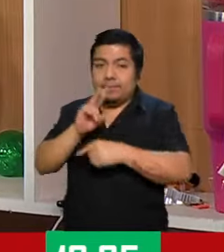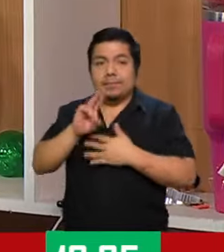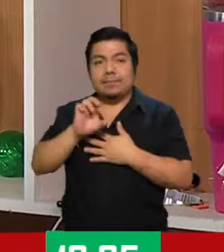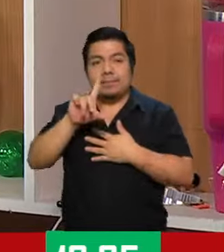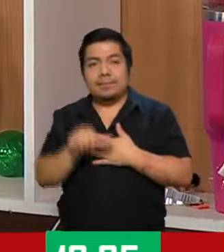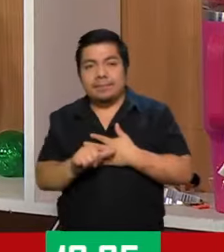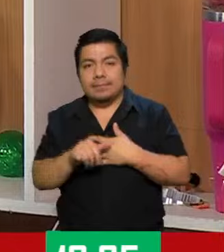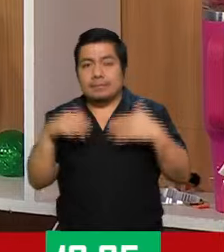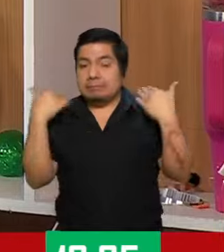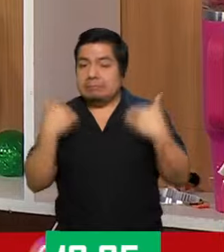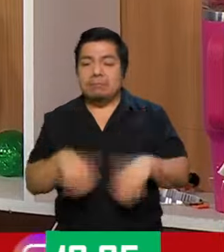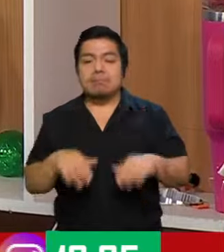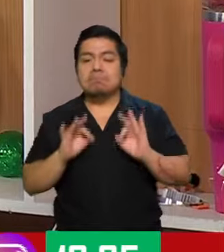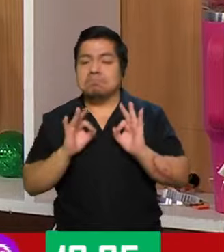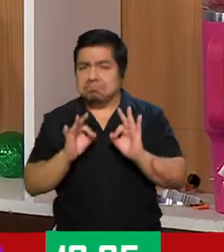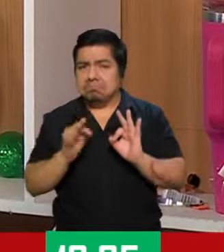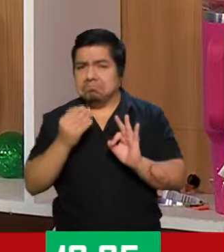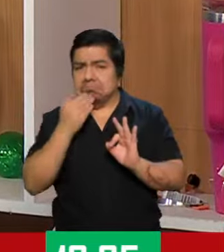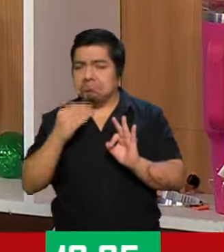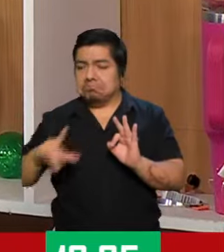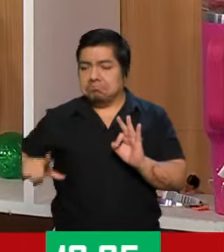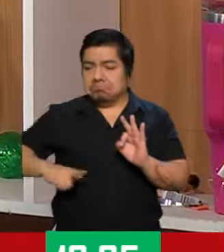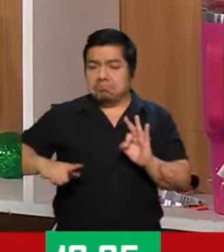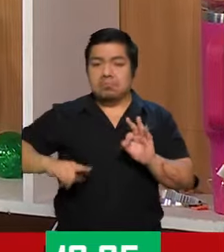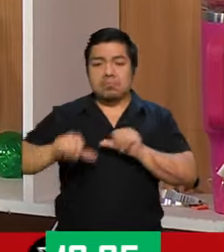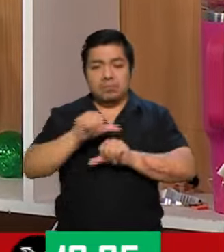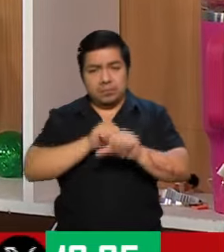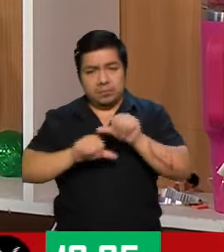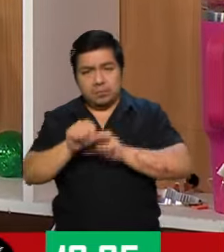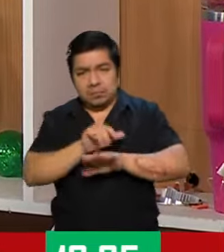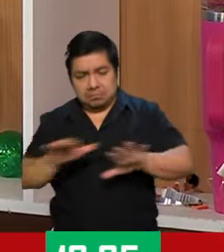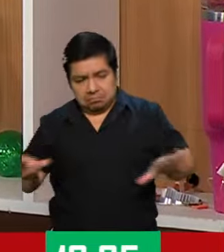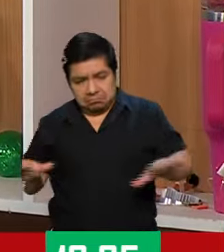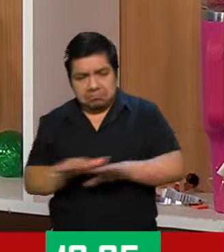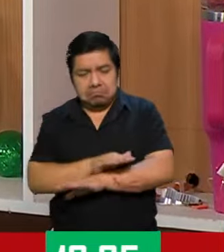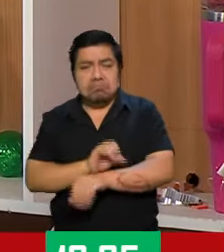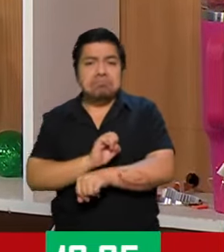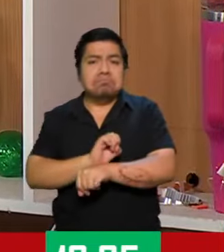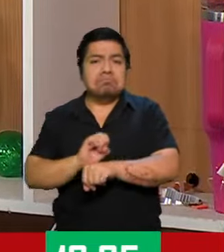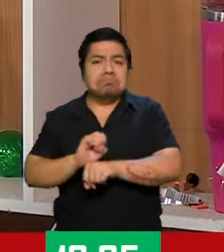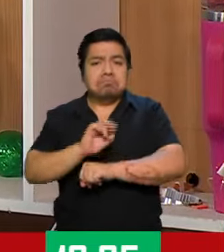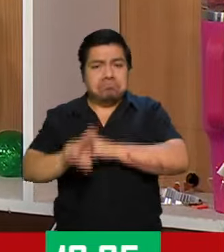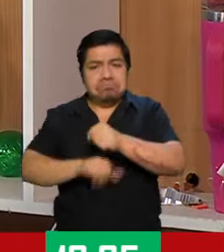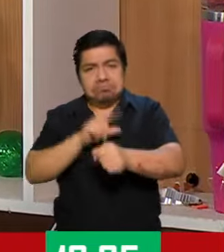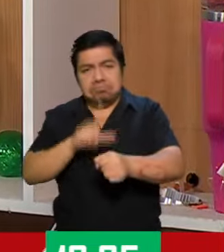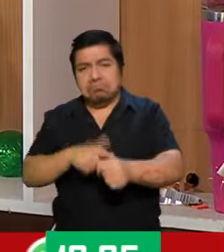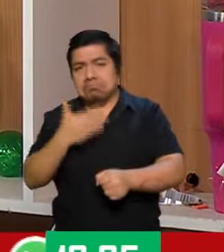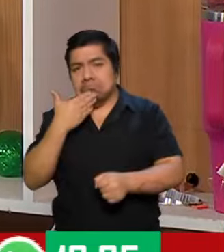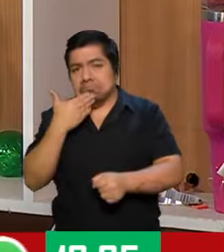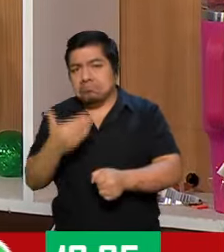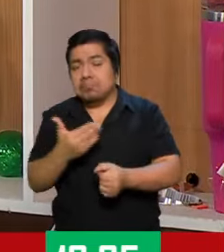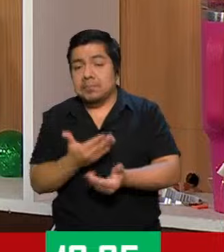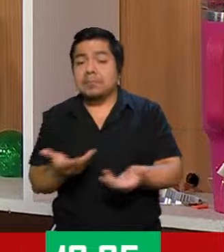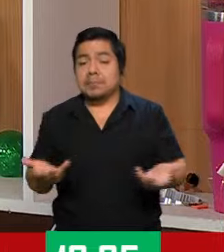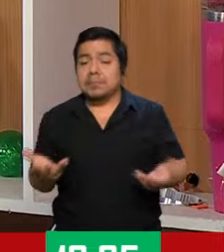una transición tersa en este momento. Tersa, qué bonito, qué bonito. Sí,